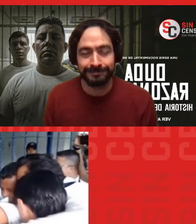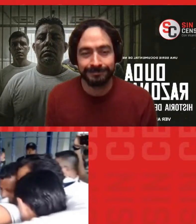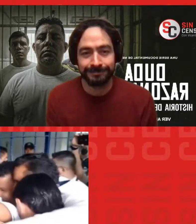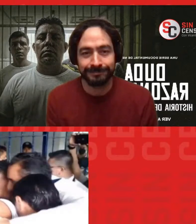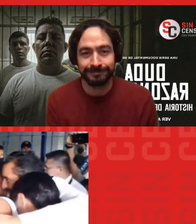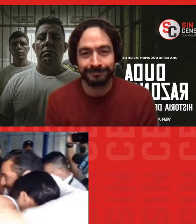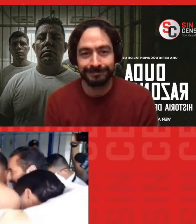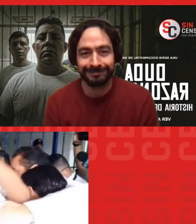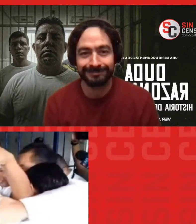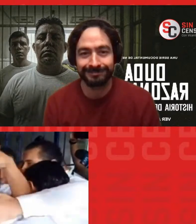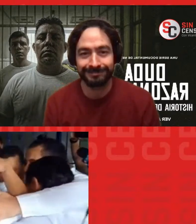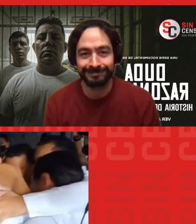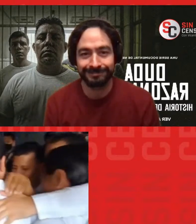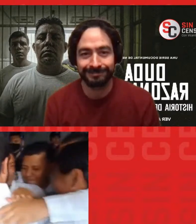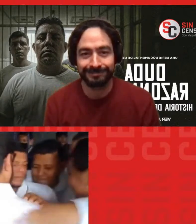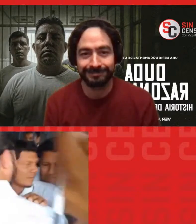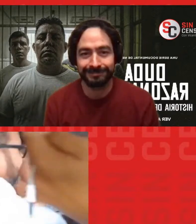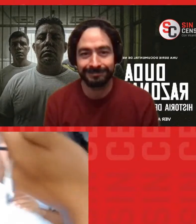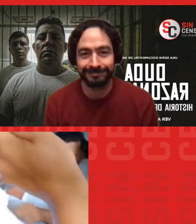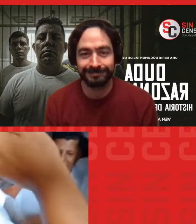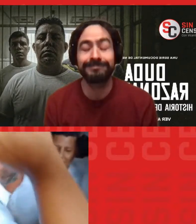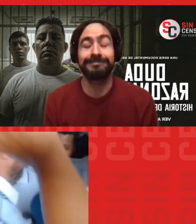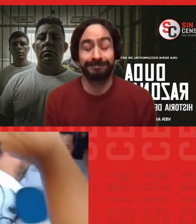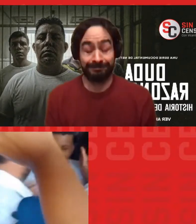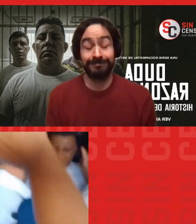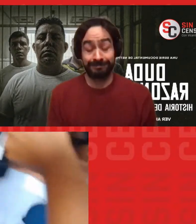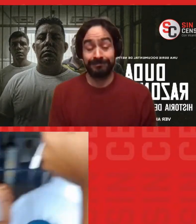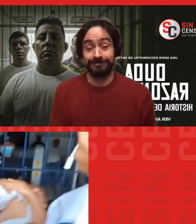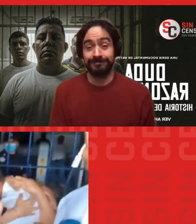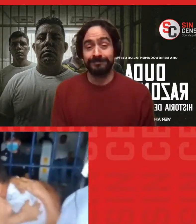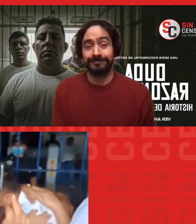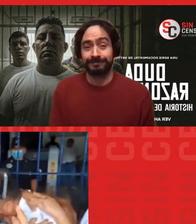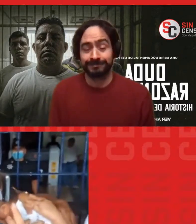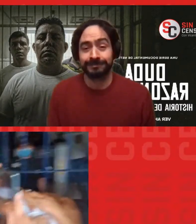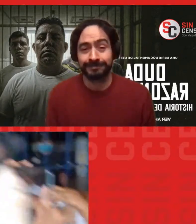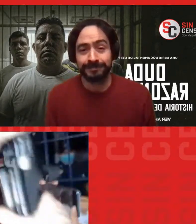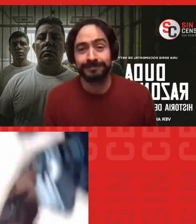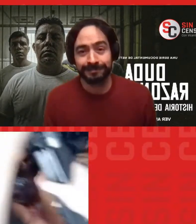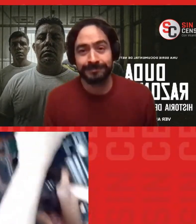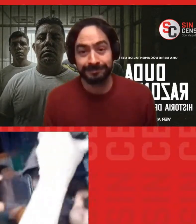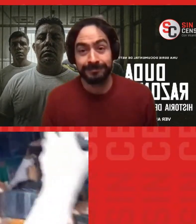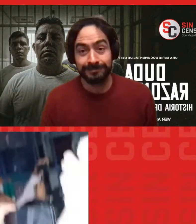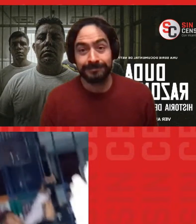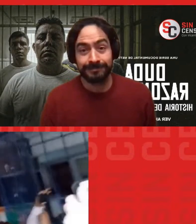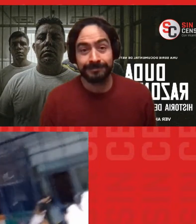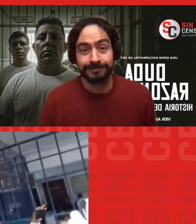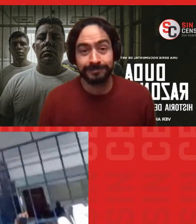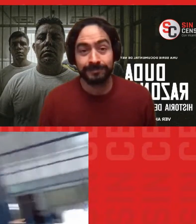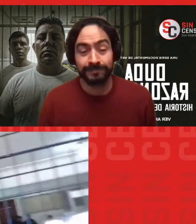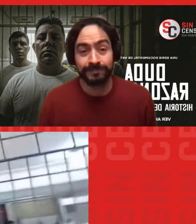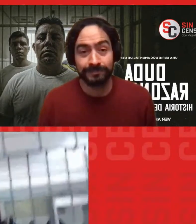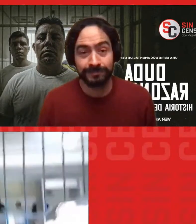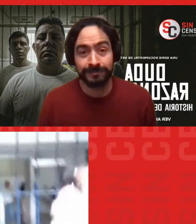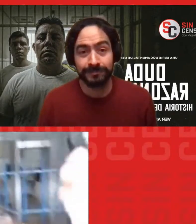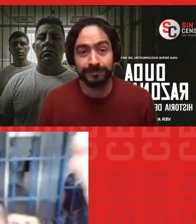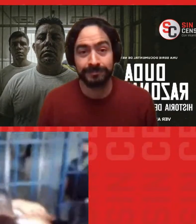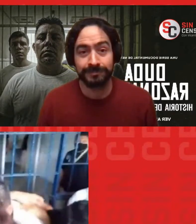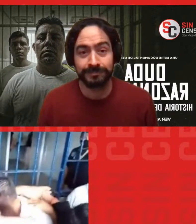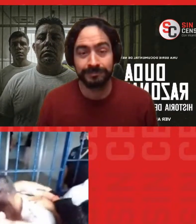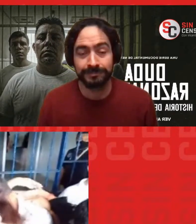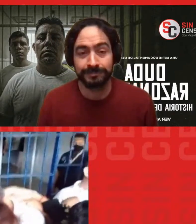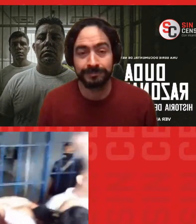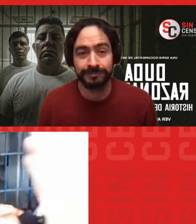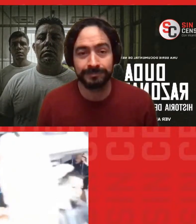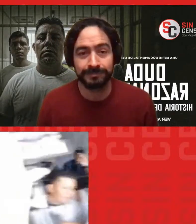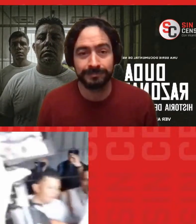ayer que todos, si ponemos un granito de arena, podemos construir y aspirar a un